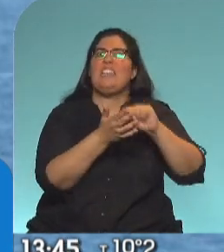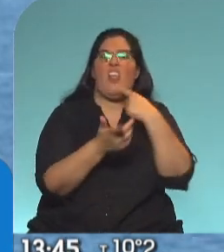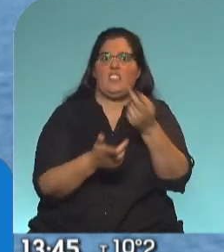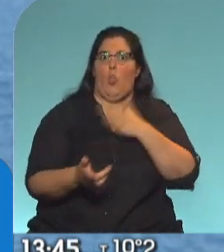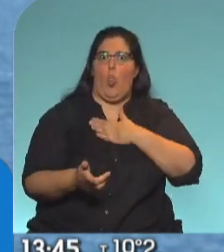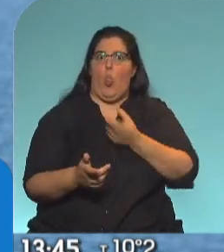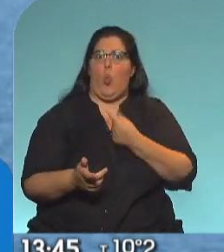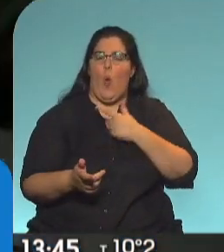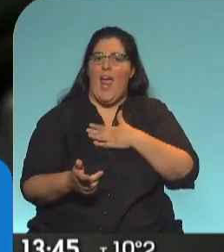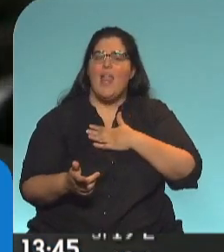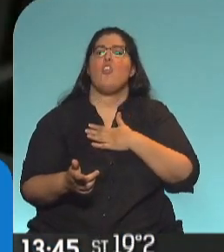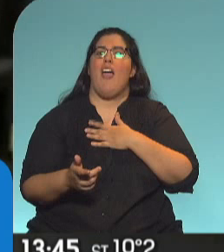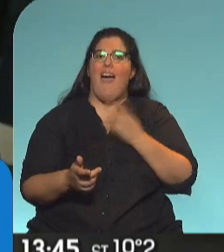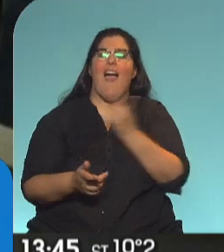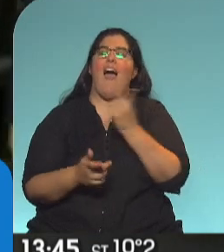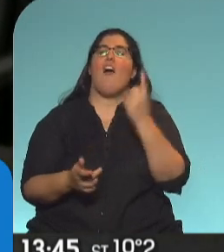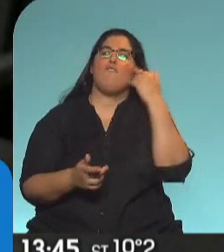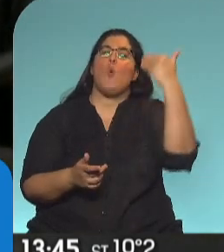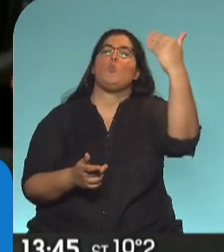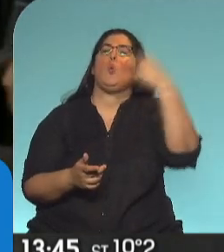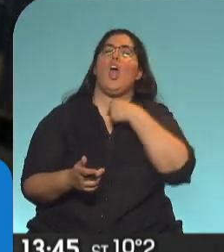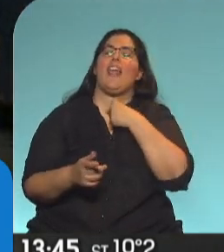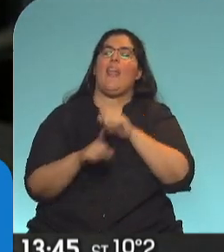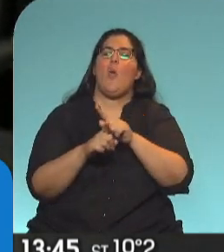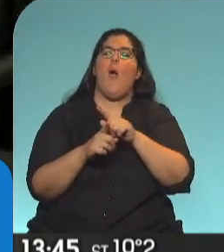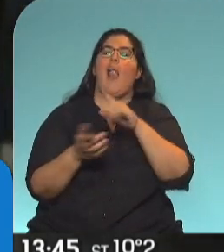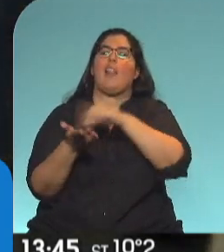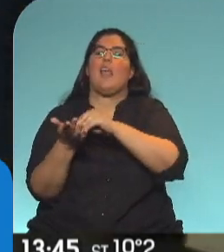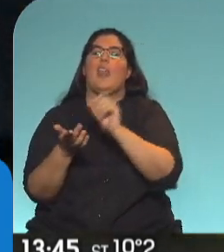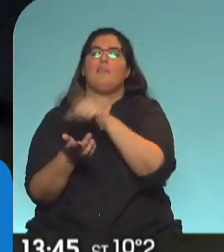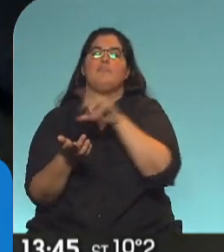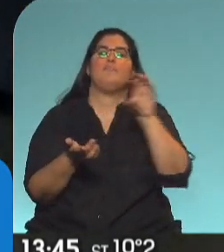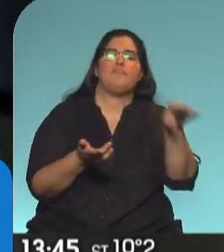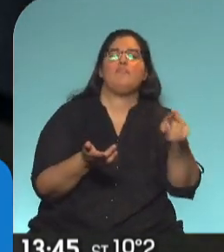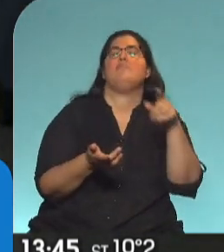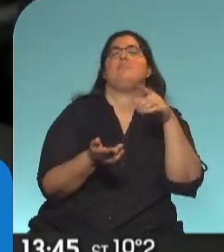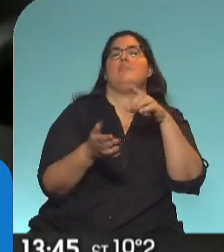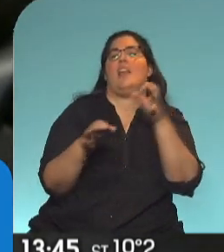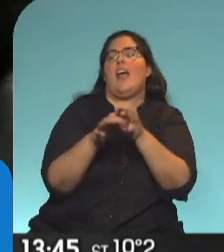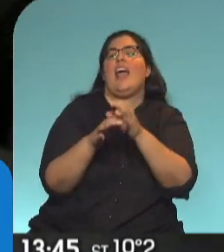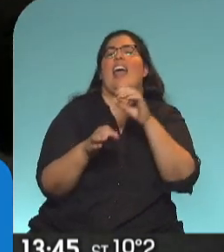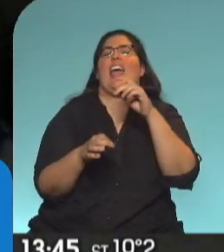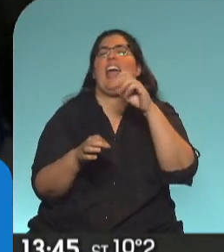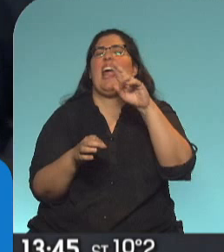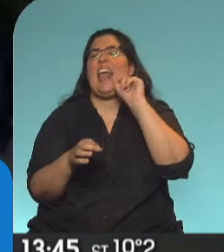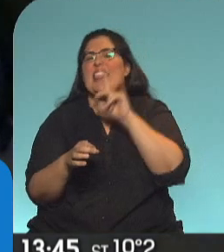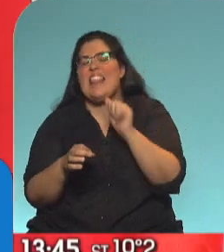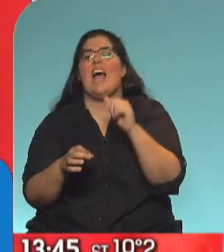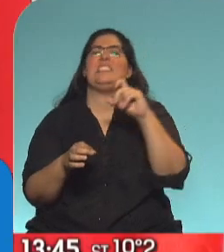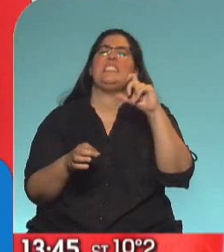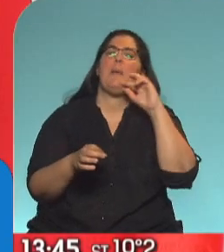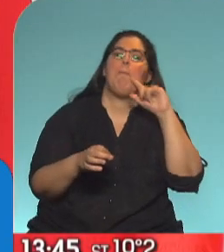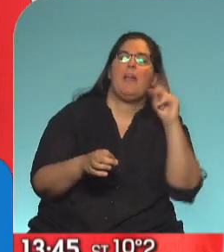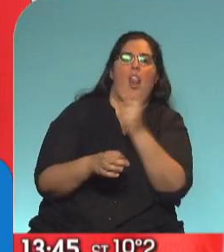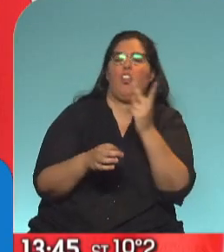como proyección de sus respectivas plataformas continentales ubicada entre Creta y Chipre. Luego de semanas de tensiones en